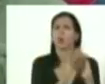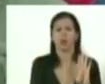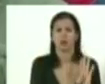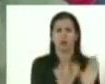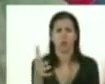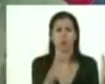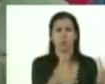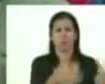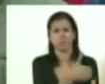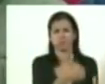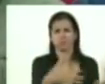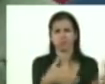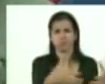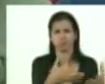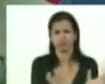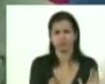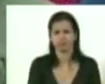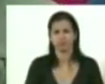su pandilla.